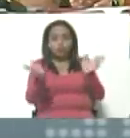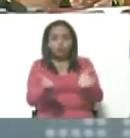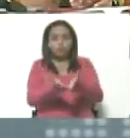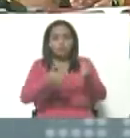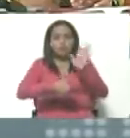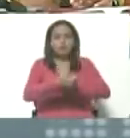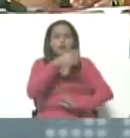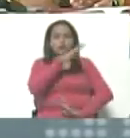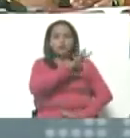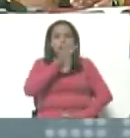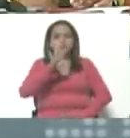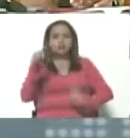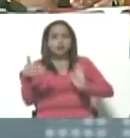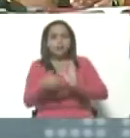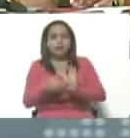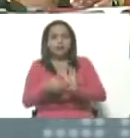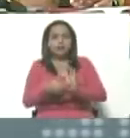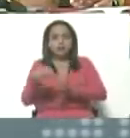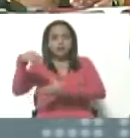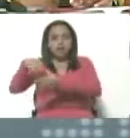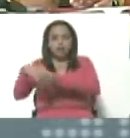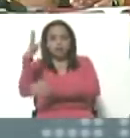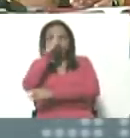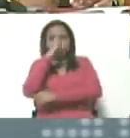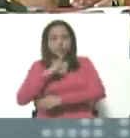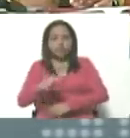Más de 44.000 casos en Brasil.